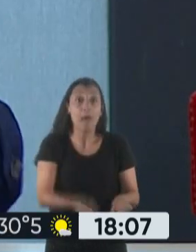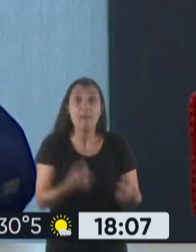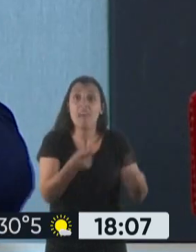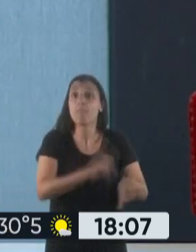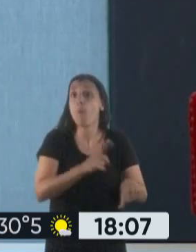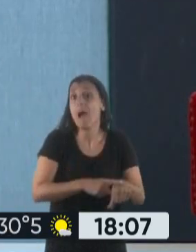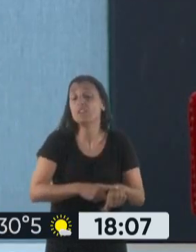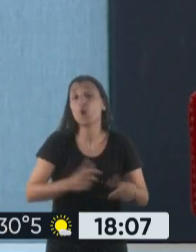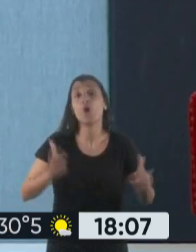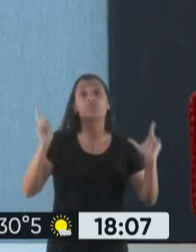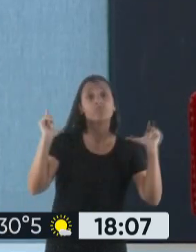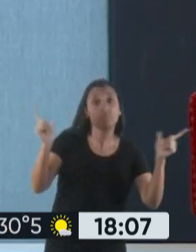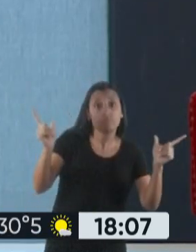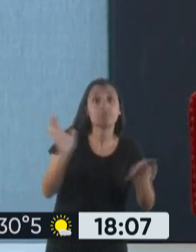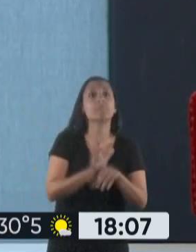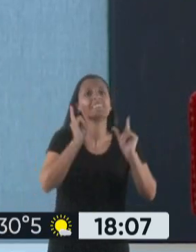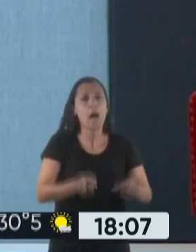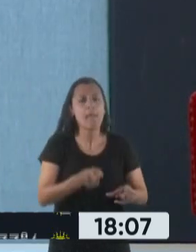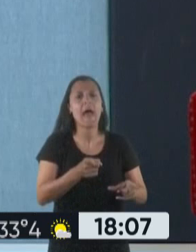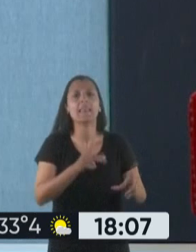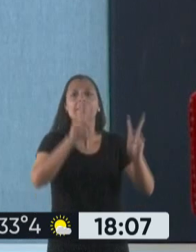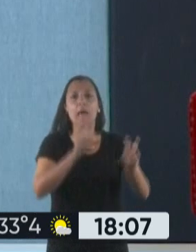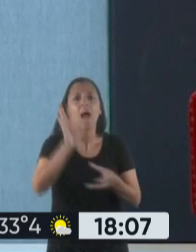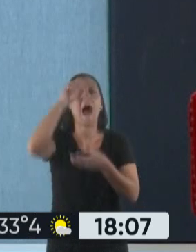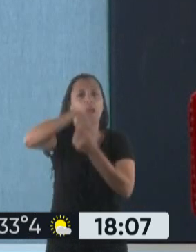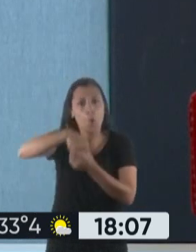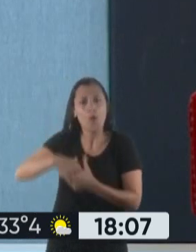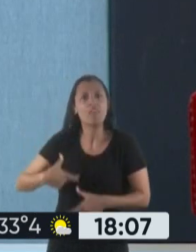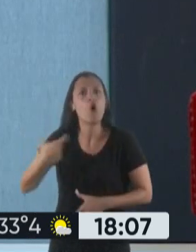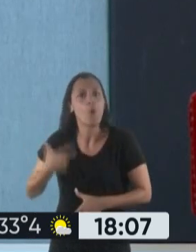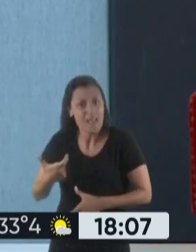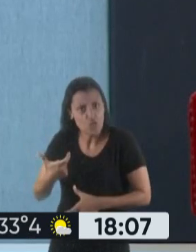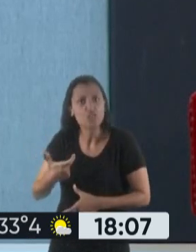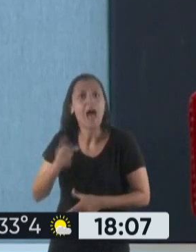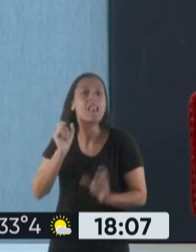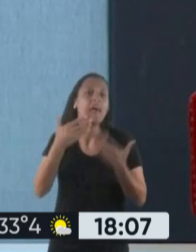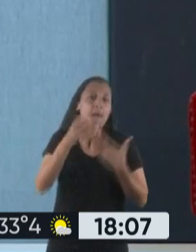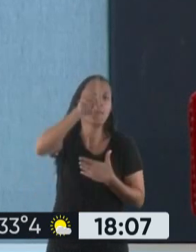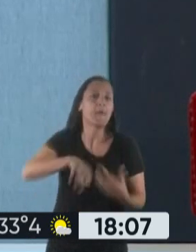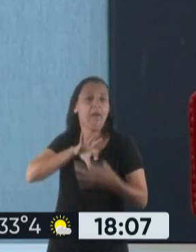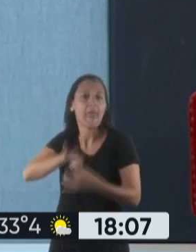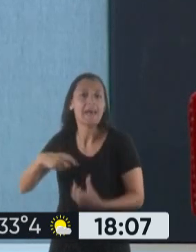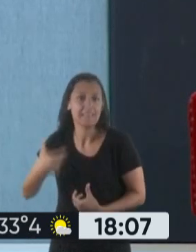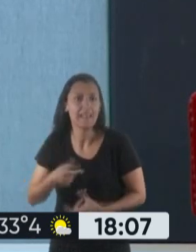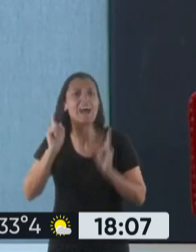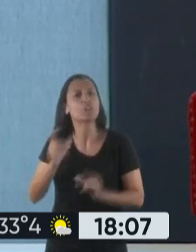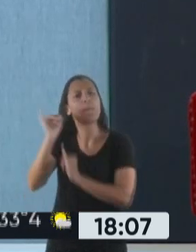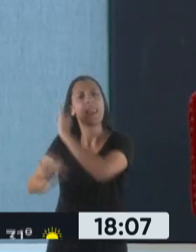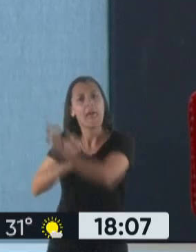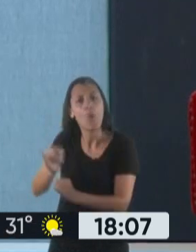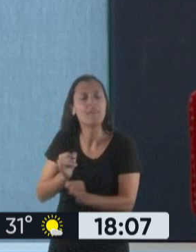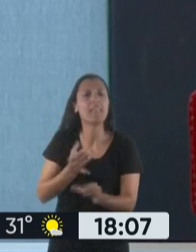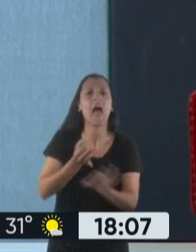a través de las obras sociales, de sus sindicatos. Y le hablaba de la historia de la educación pública, que empezó